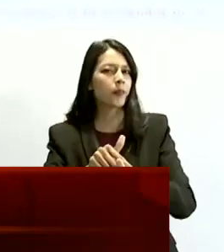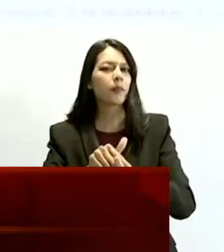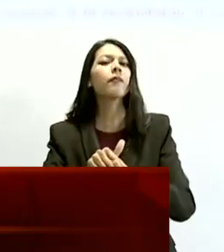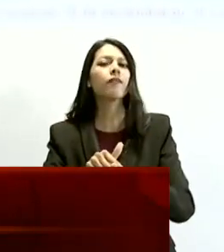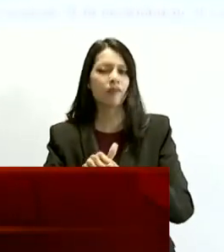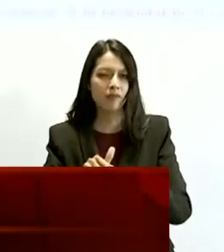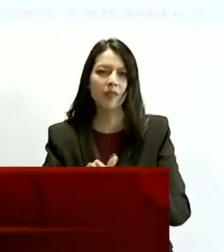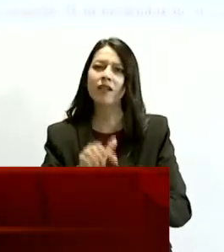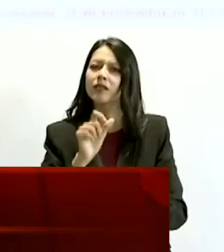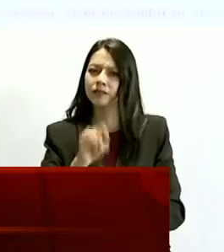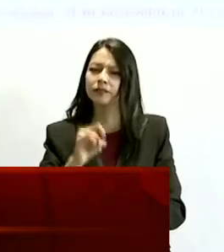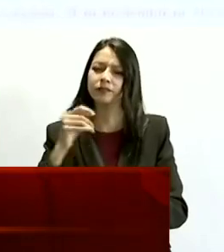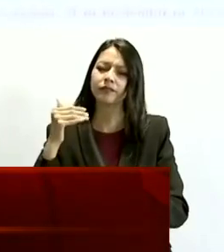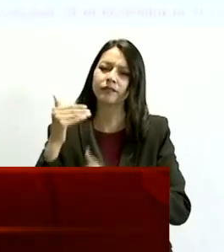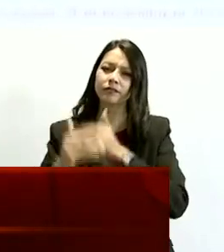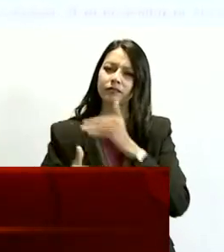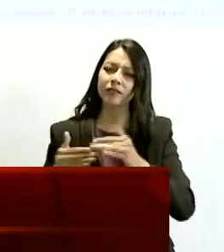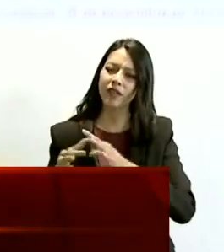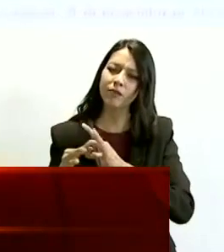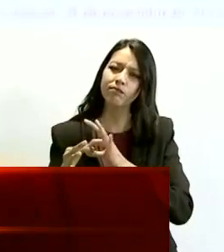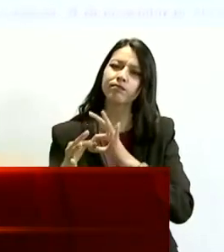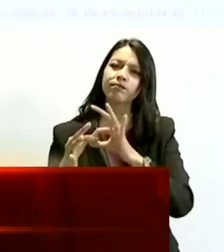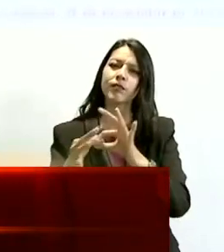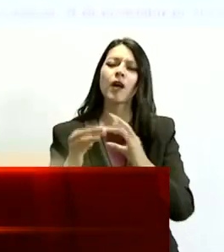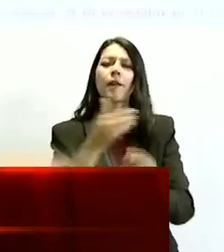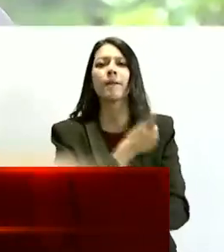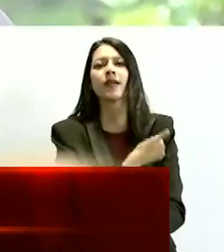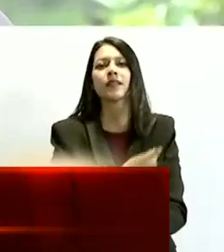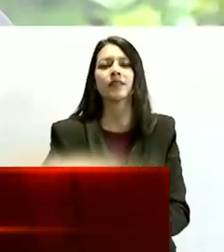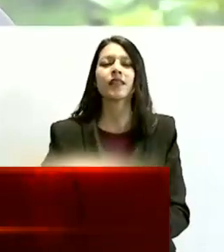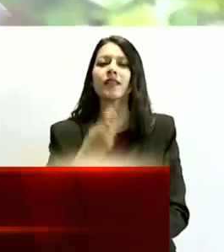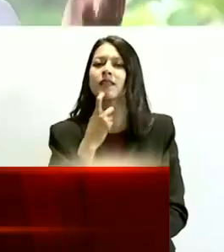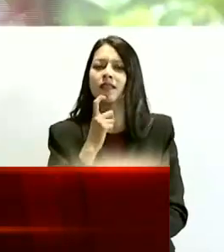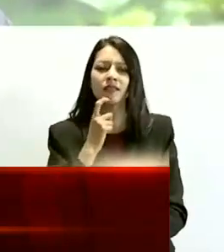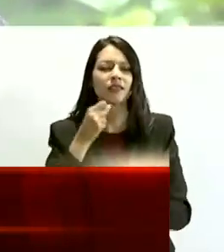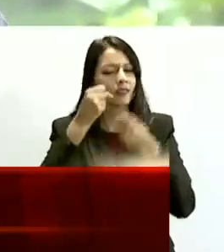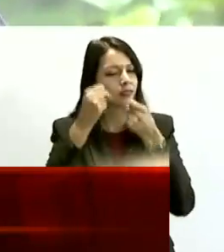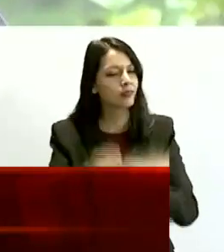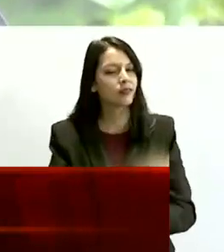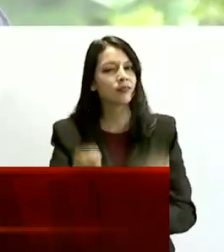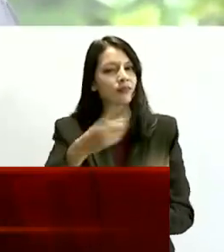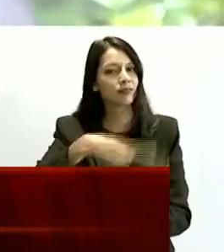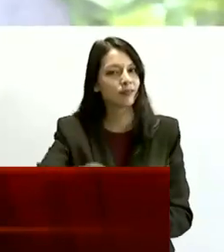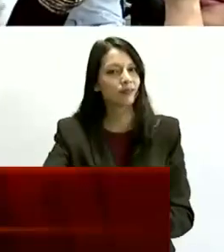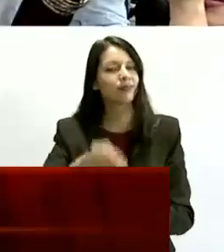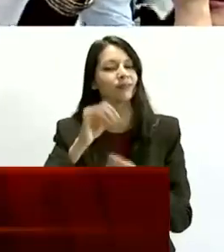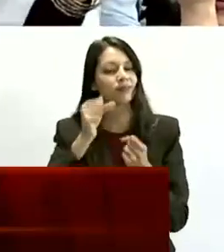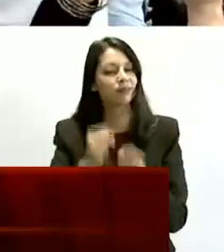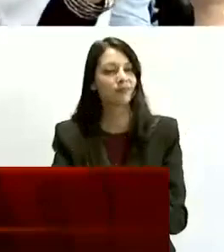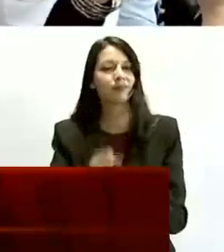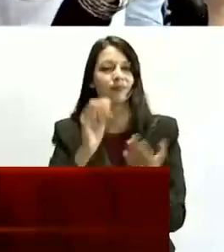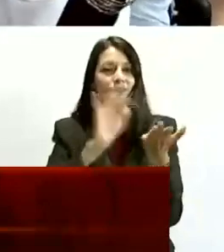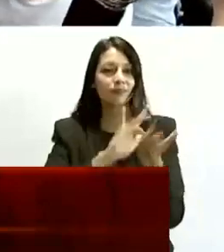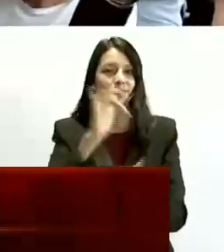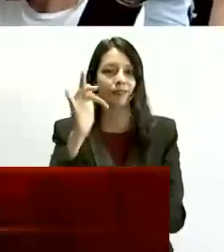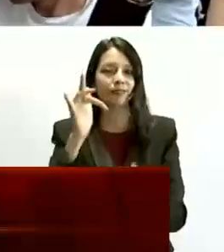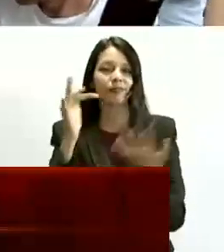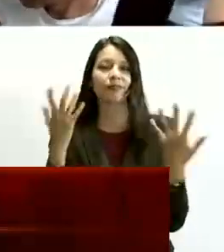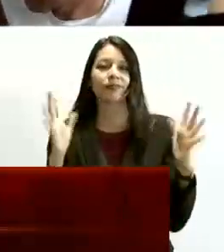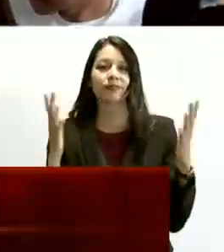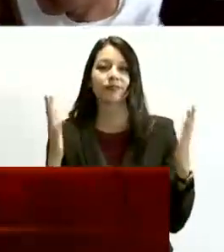marchando con el presidente López Obrador. Ténganlo por seguro. Muchas gracias.